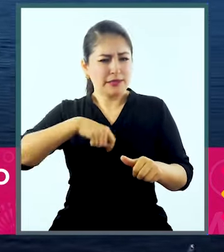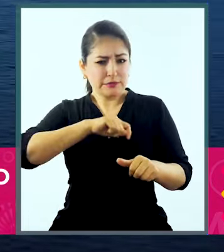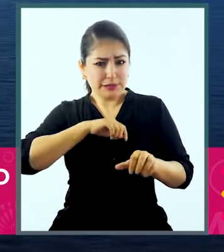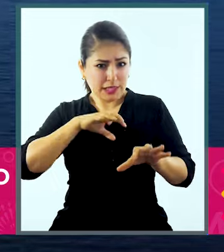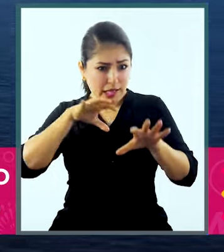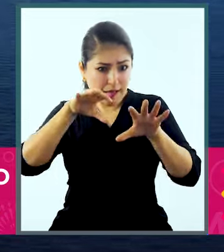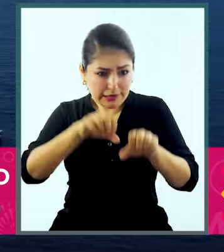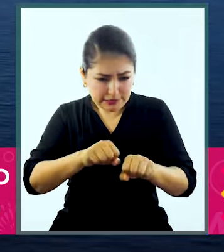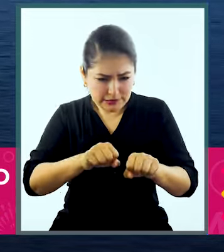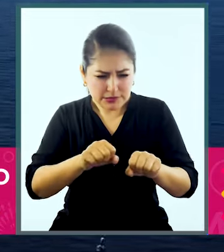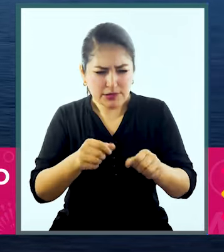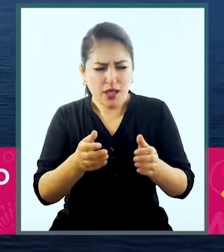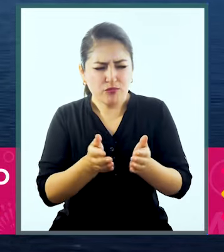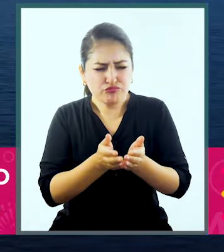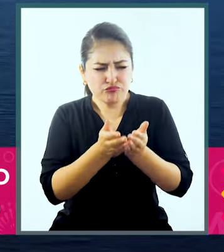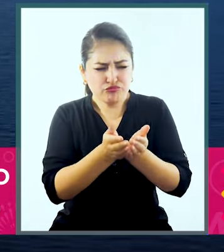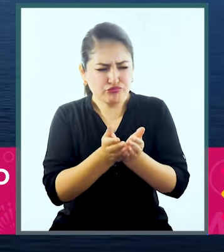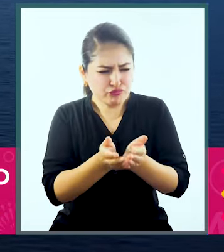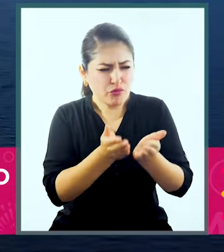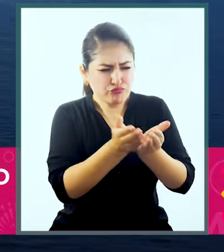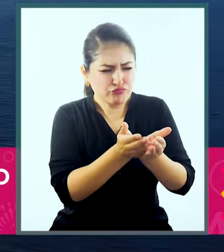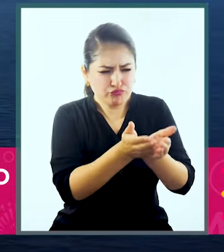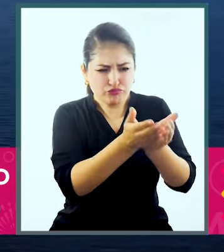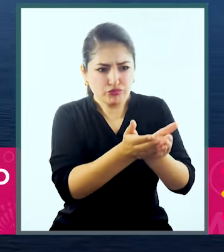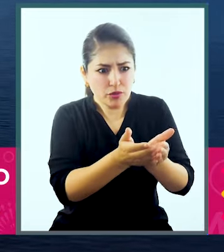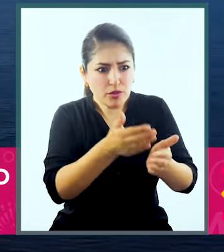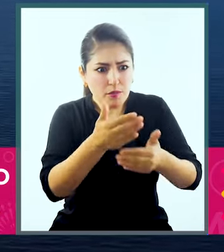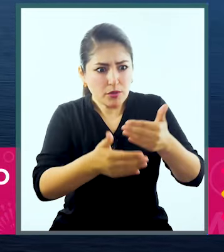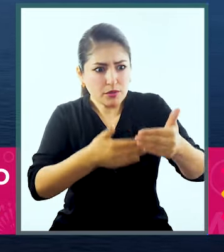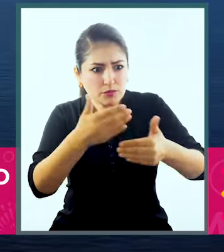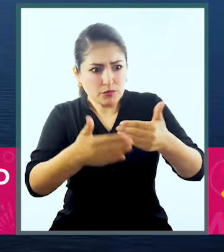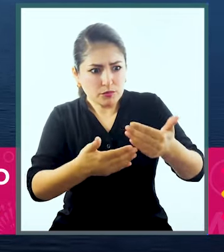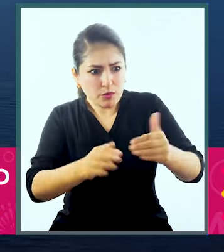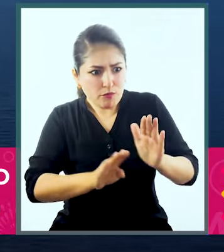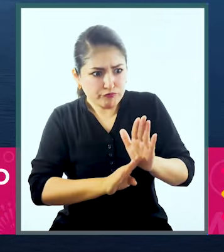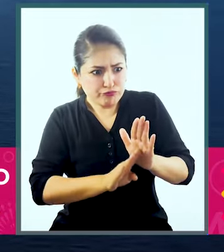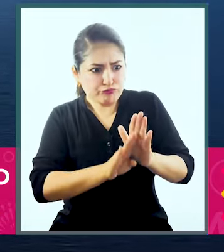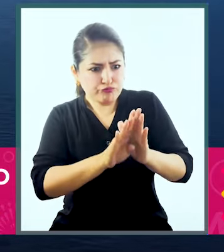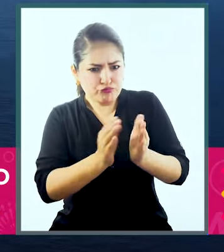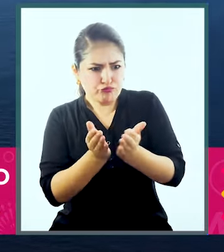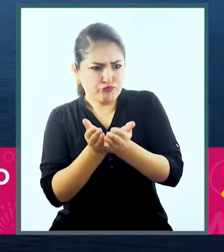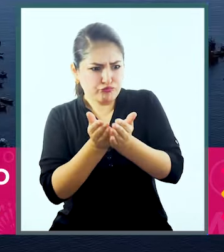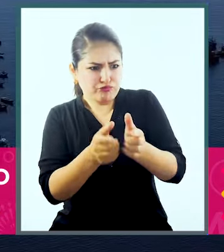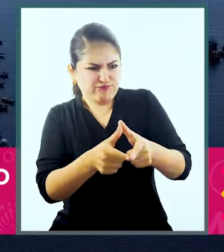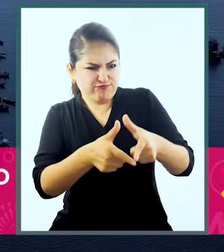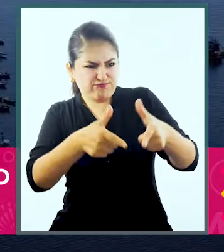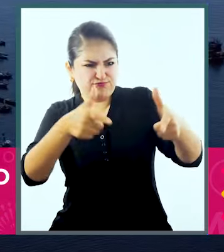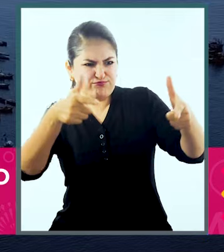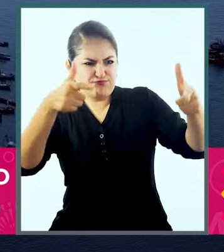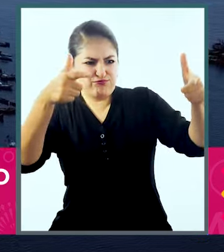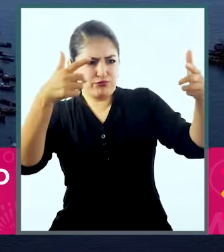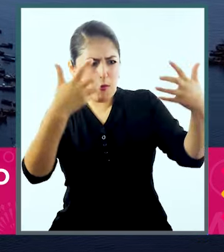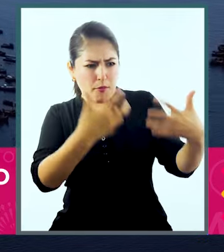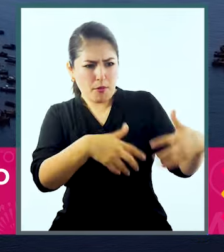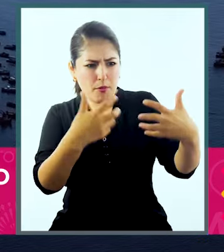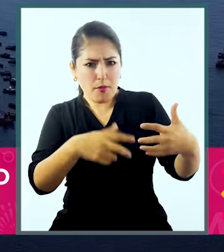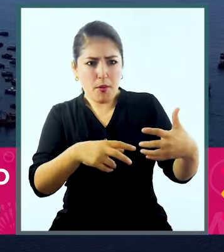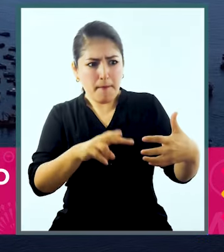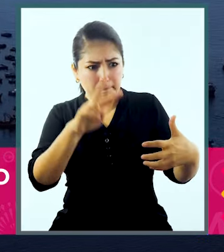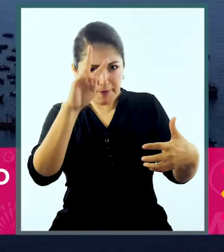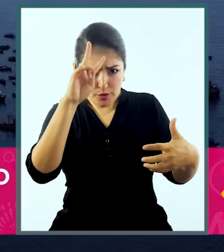mitad del siglo XX se convirtió en un centro pesquero industrial más importante del país, incluso, como se dijo